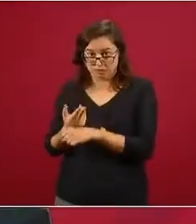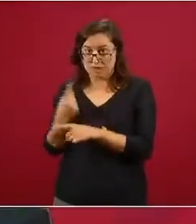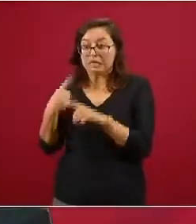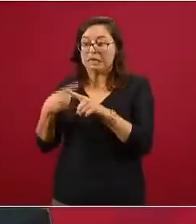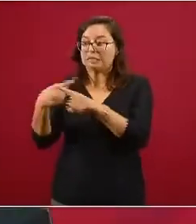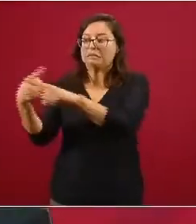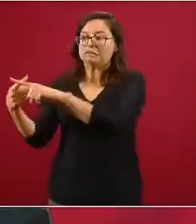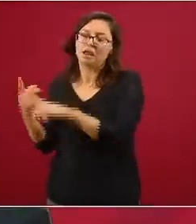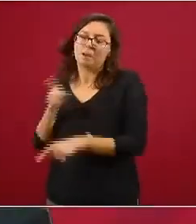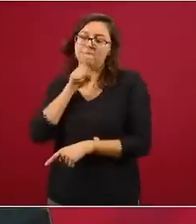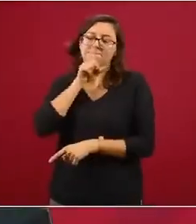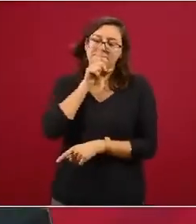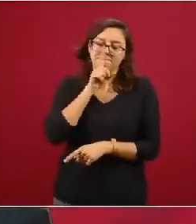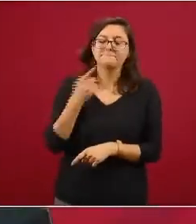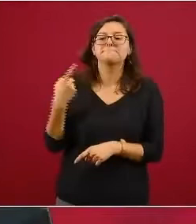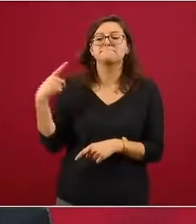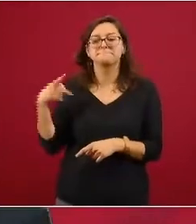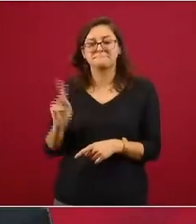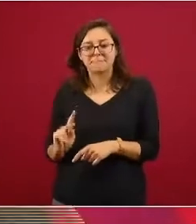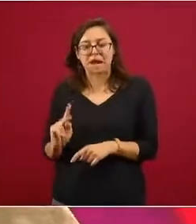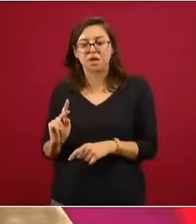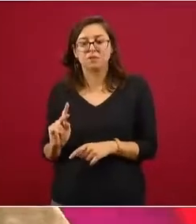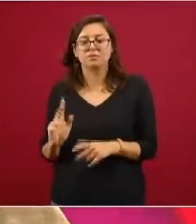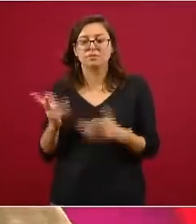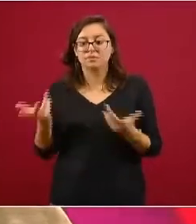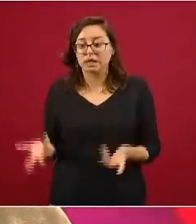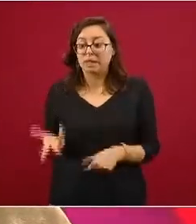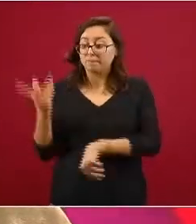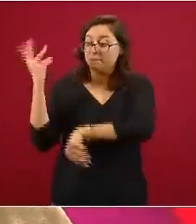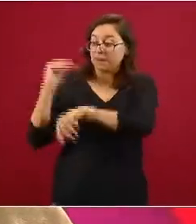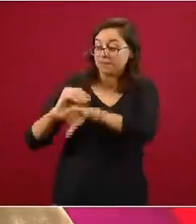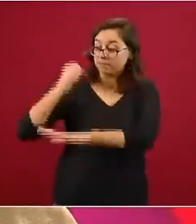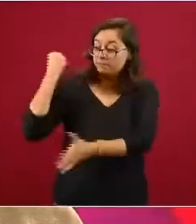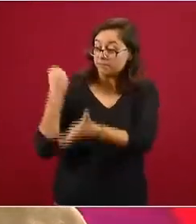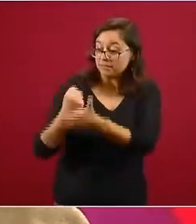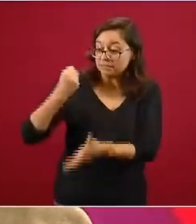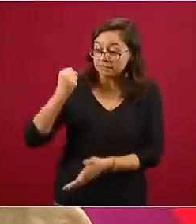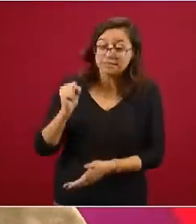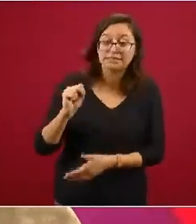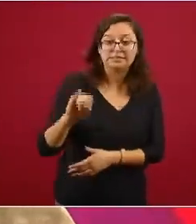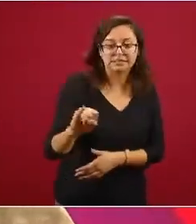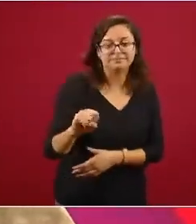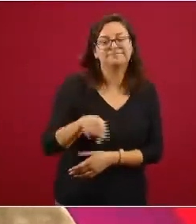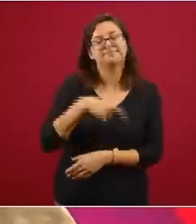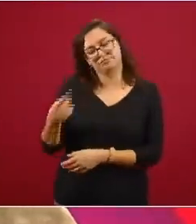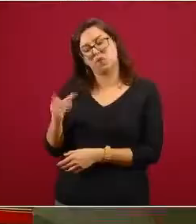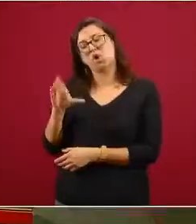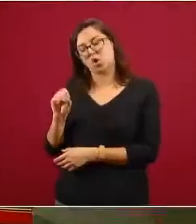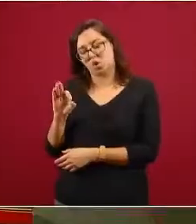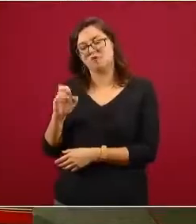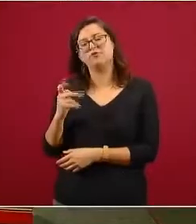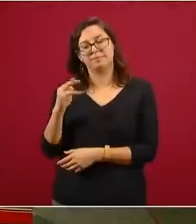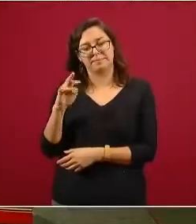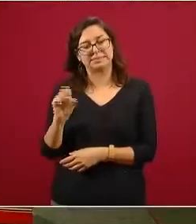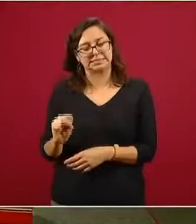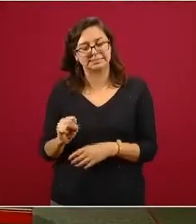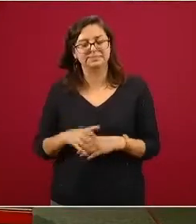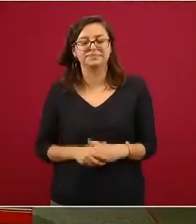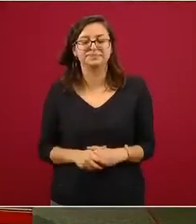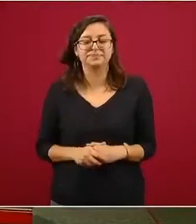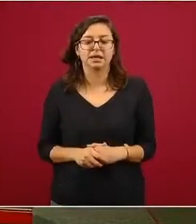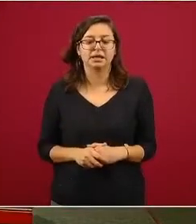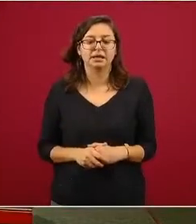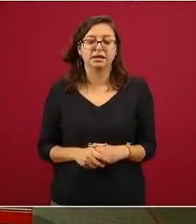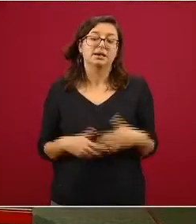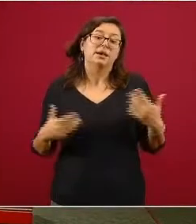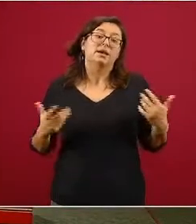para identificar las posibilidades de otorgar una autorización sanitaria sí dependen de COFEPRIS. Y este grupo de